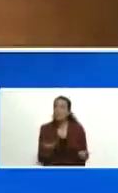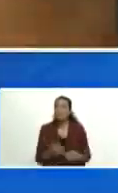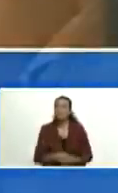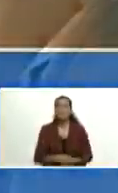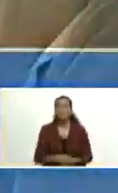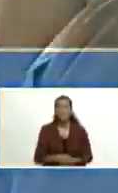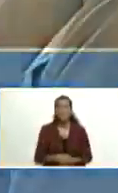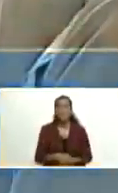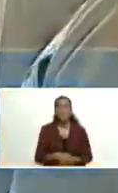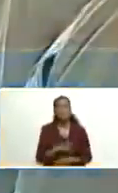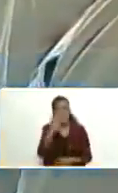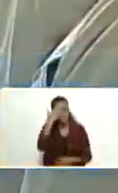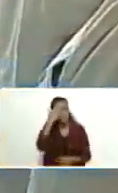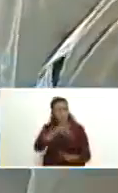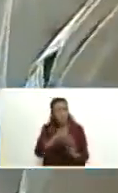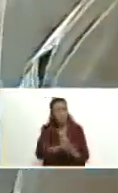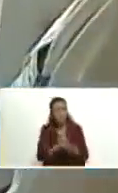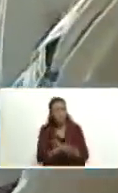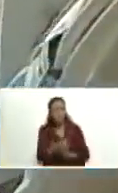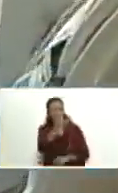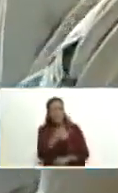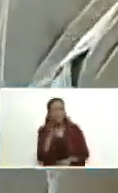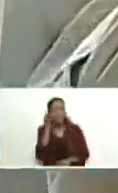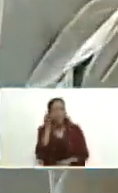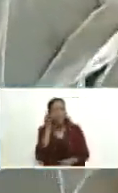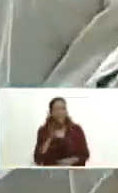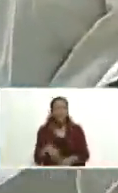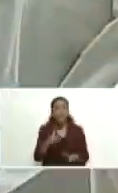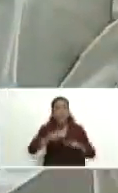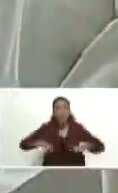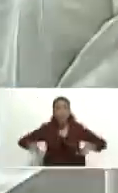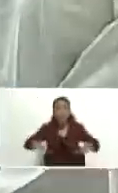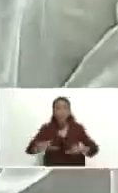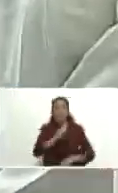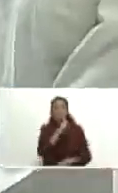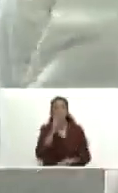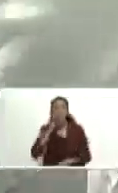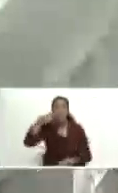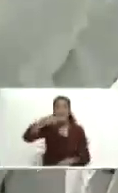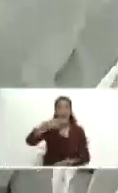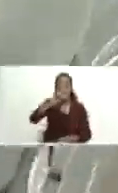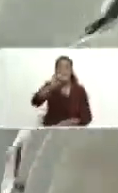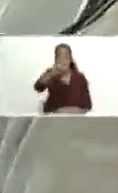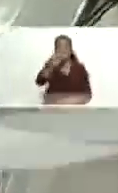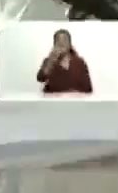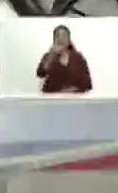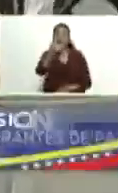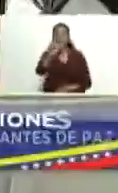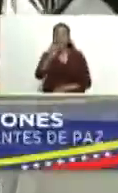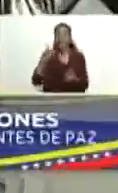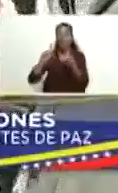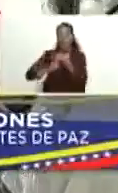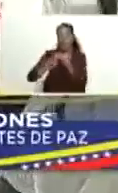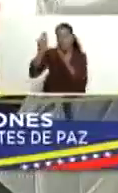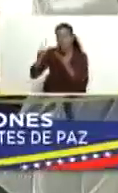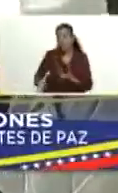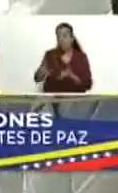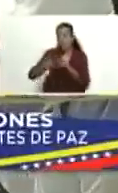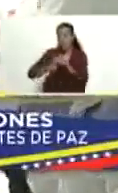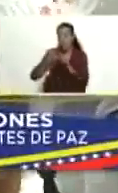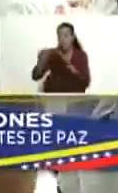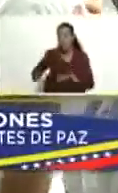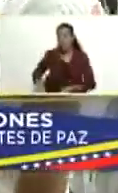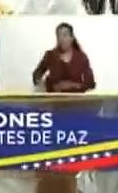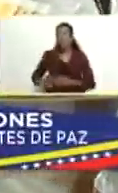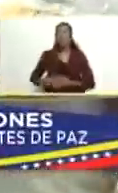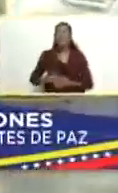tú sabes una cosa. Yo conocí La Hollada. Aquí está mi esposa, Cilia Flores, ¿vale? Conozca a Cilita, sí, chica.